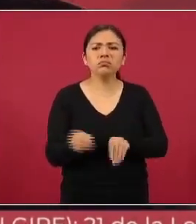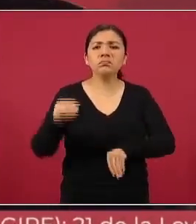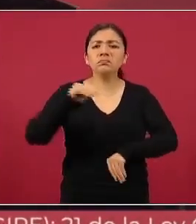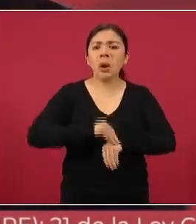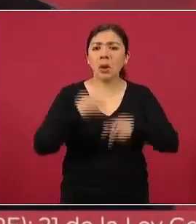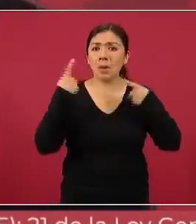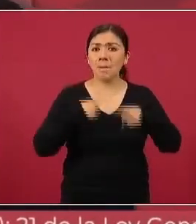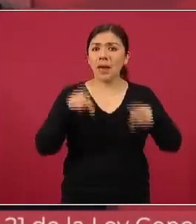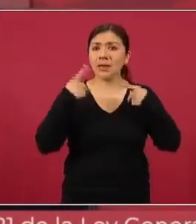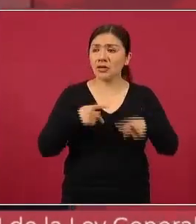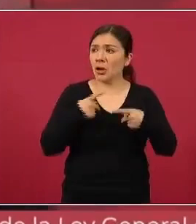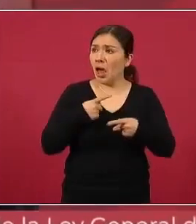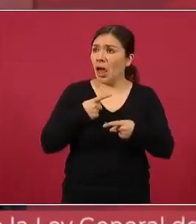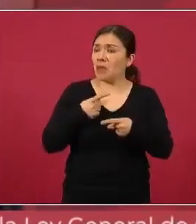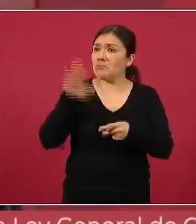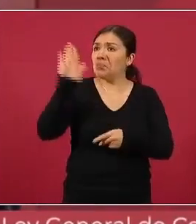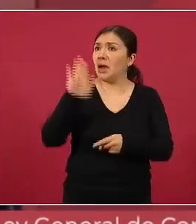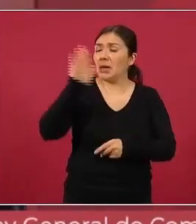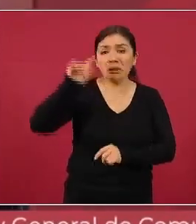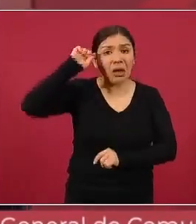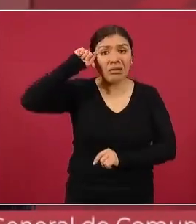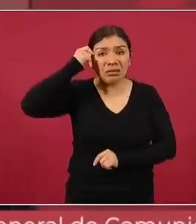funcionarios públicos de tapete.